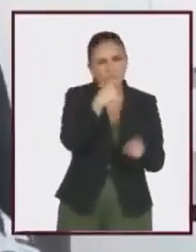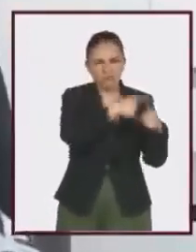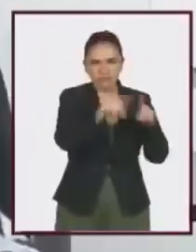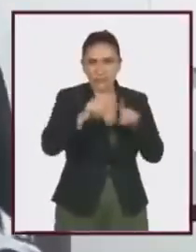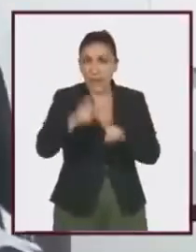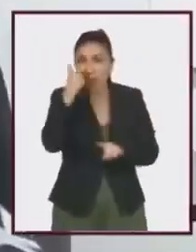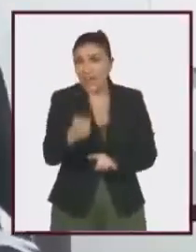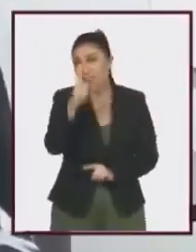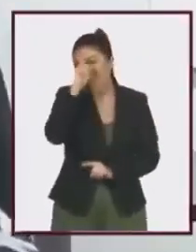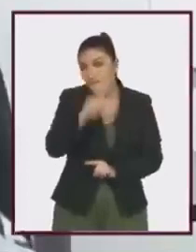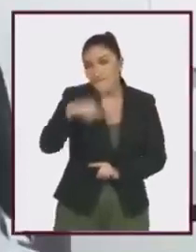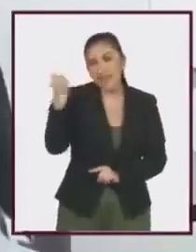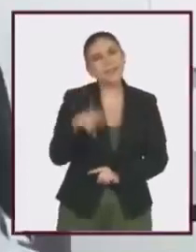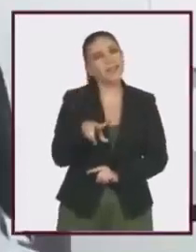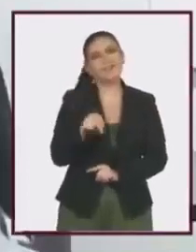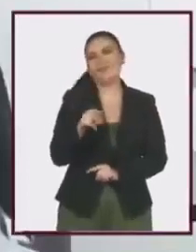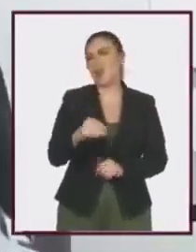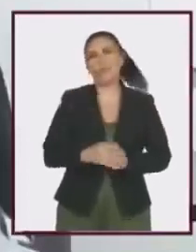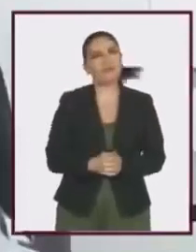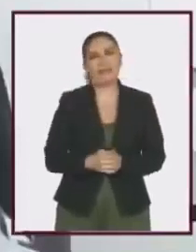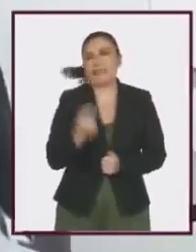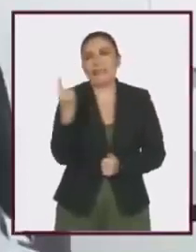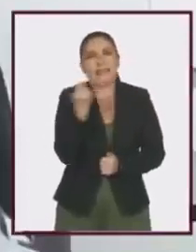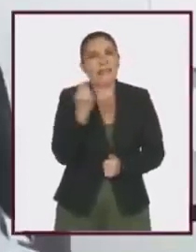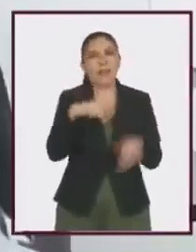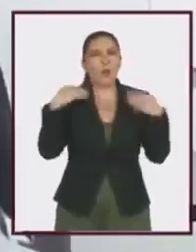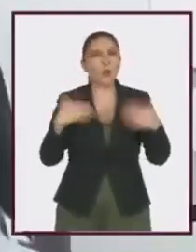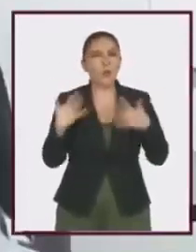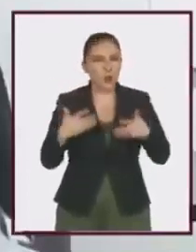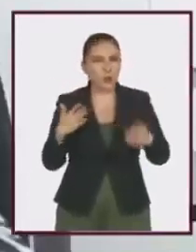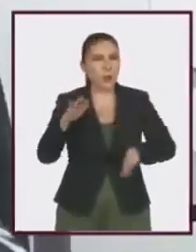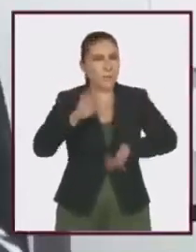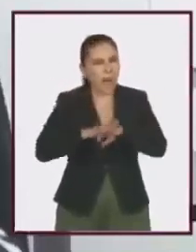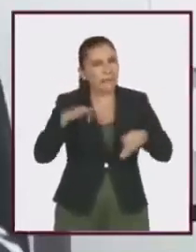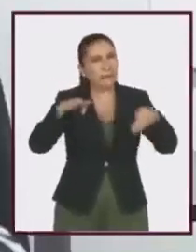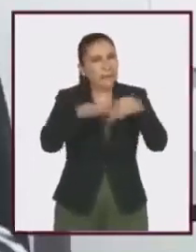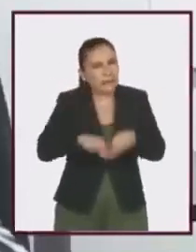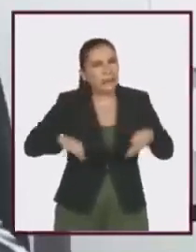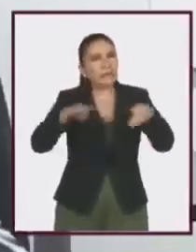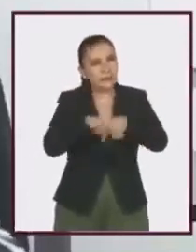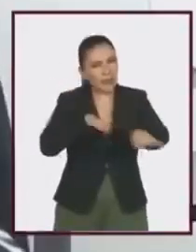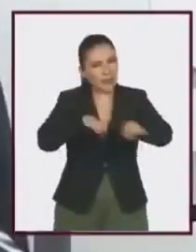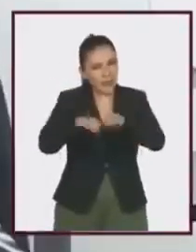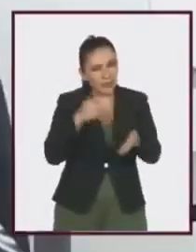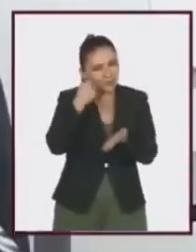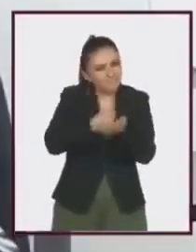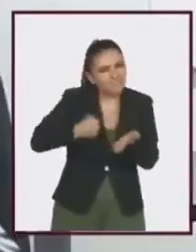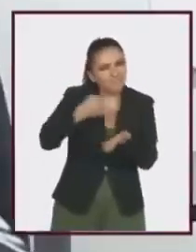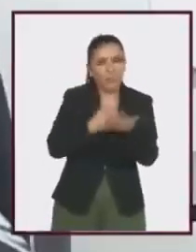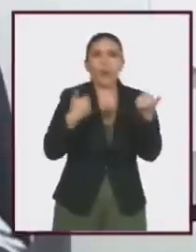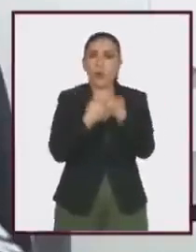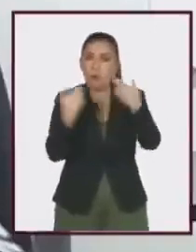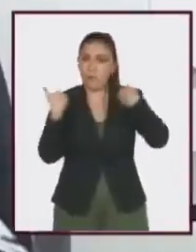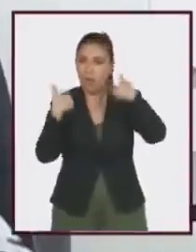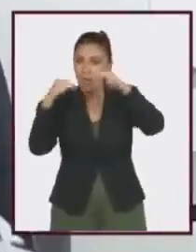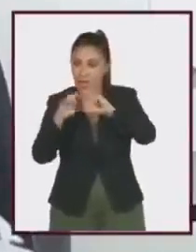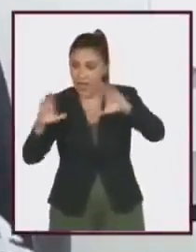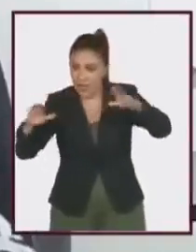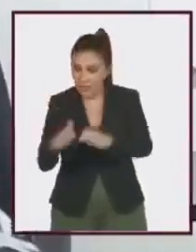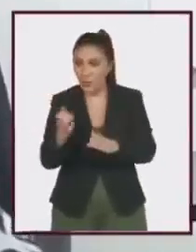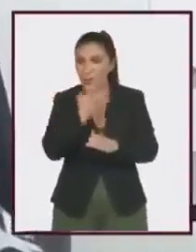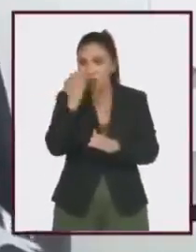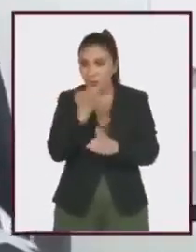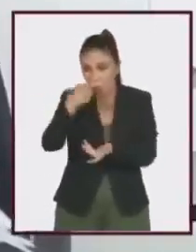es tarea fácil y requiere de un trabajo constante por parte de los maestros en el aula y de un